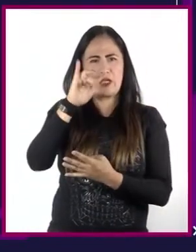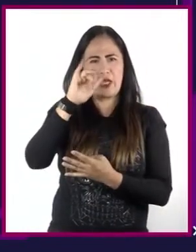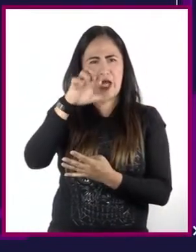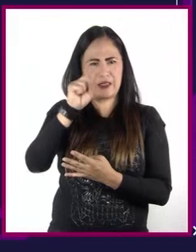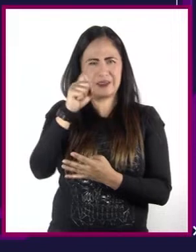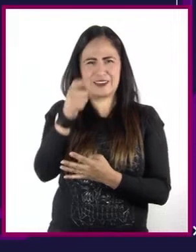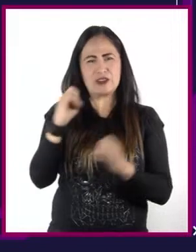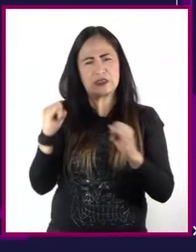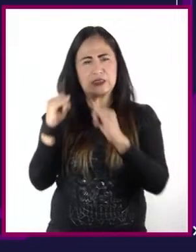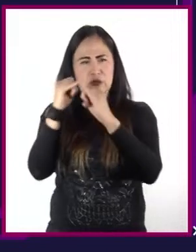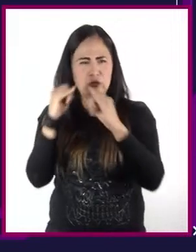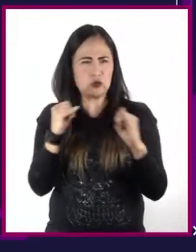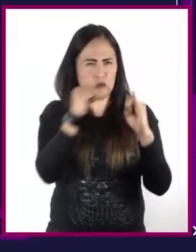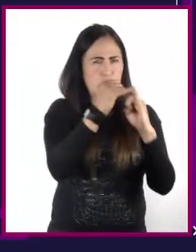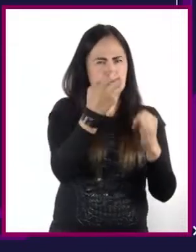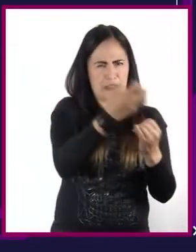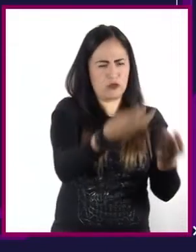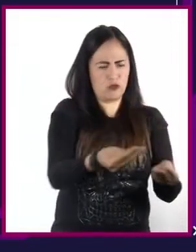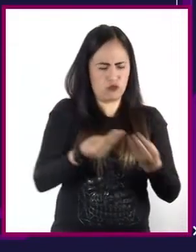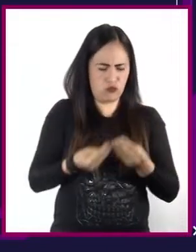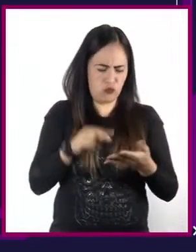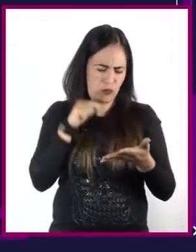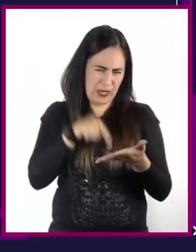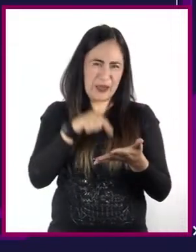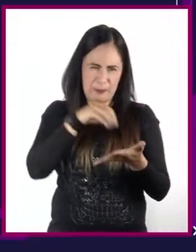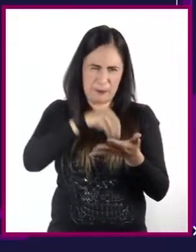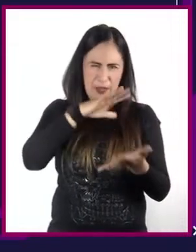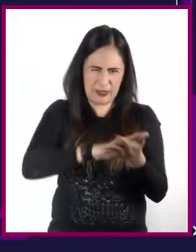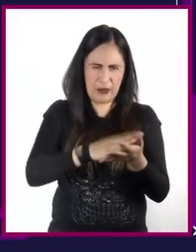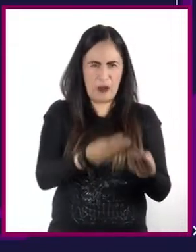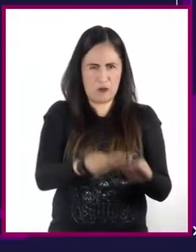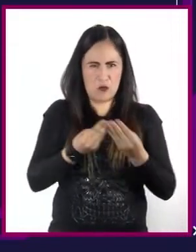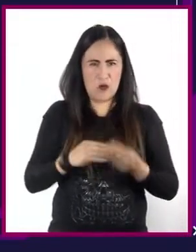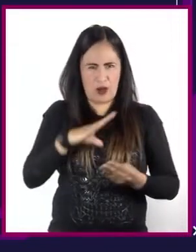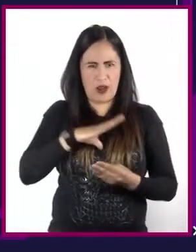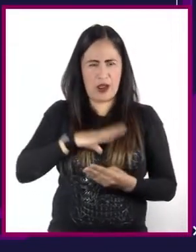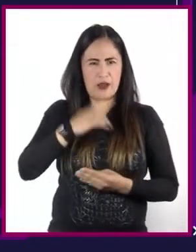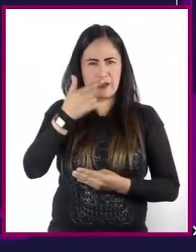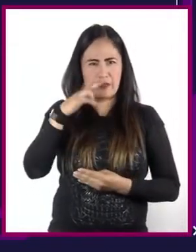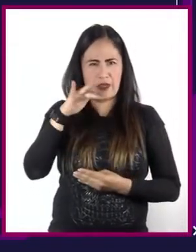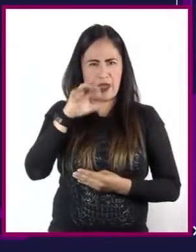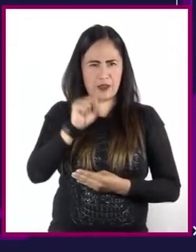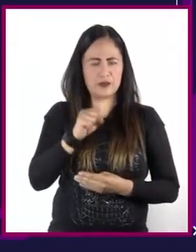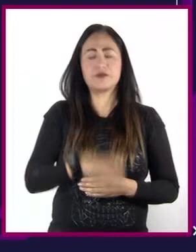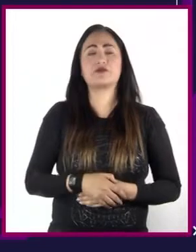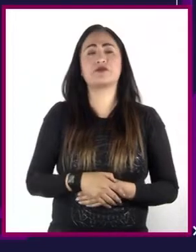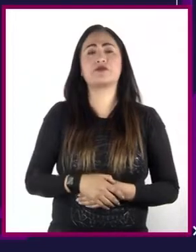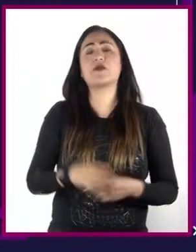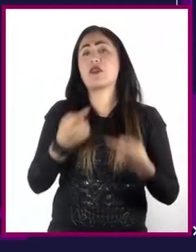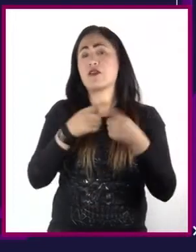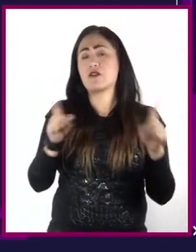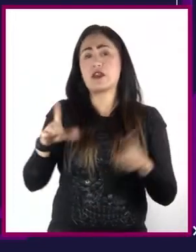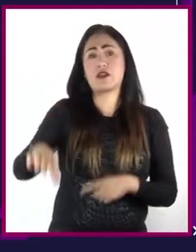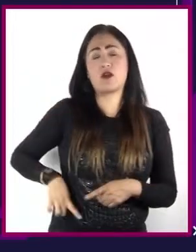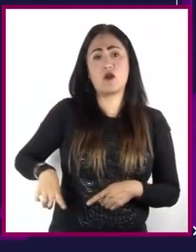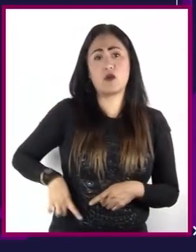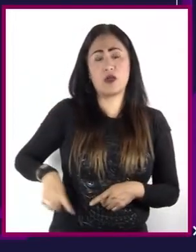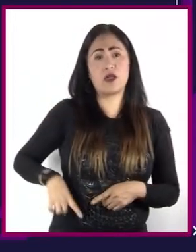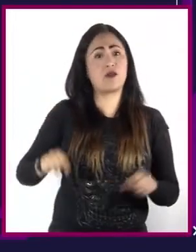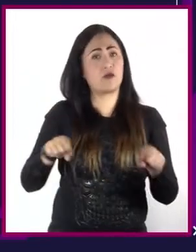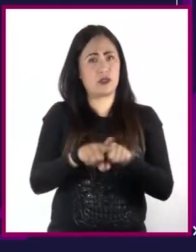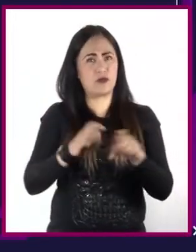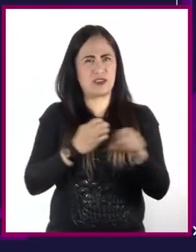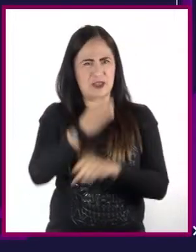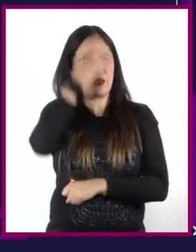las instituciones en donde se realizó el registro. En el caso de las instituciones públicas en la Ciudad de México y en el Estado